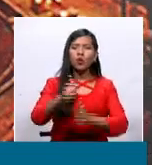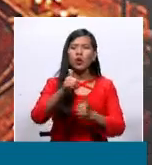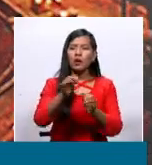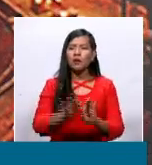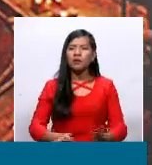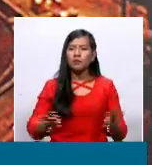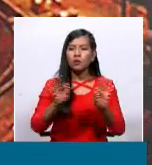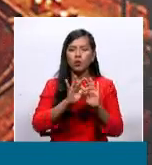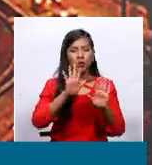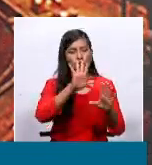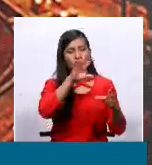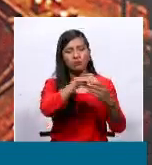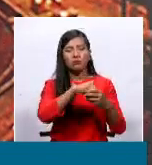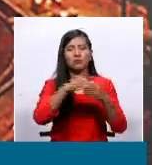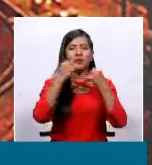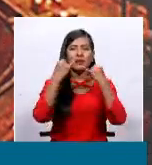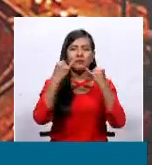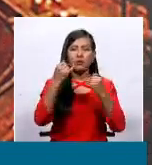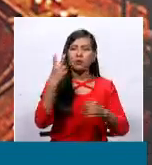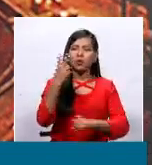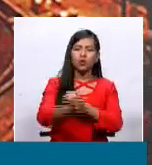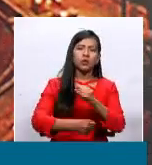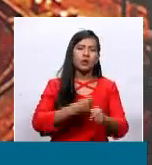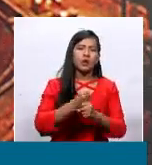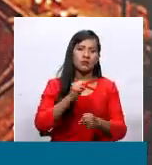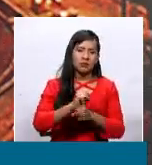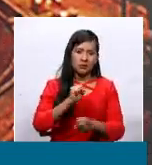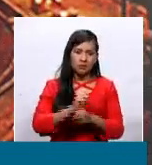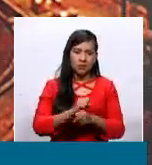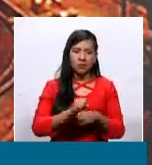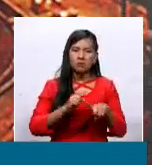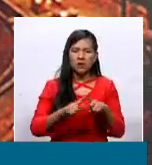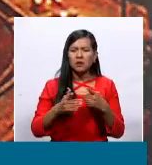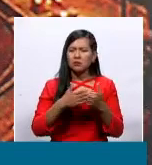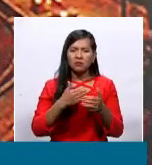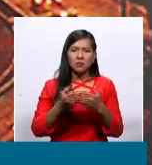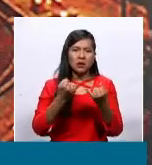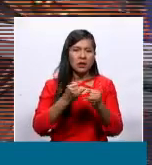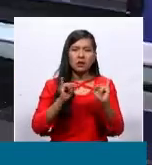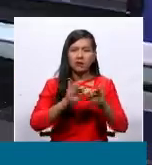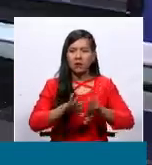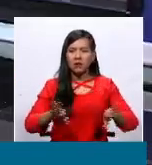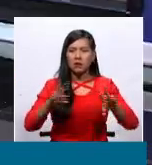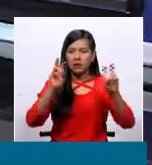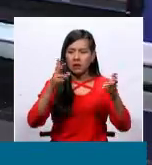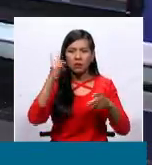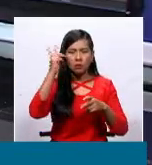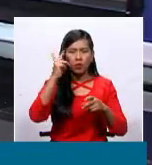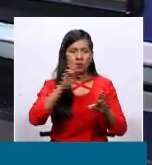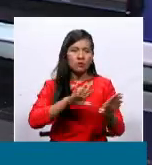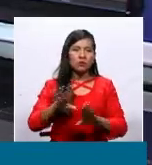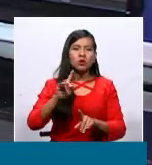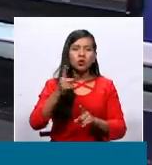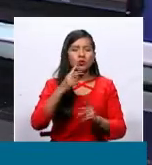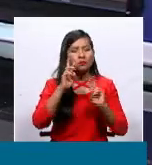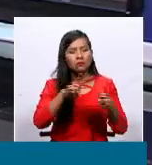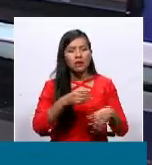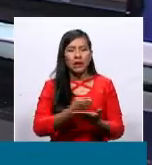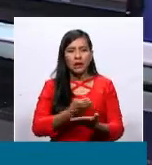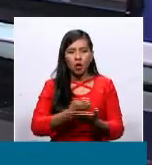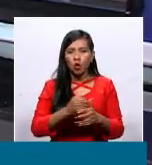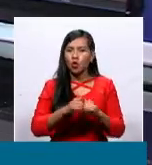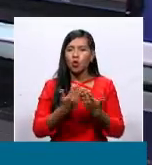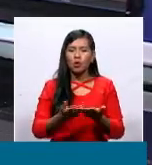este informe en estos dos años de gestión, independientemente quizás de aquello más político, sino en términos ya económicos,